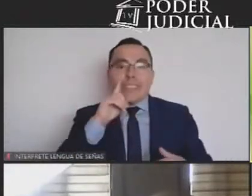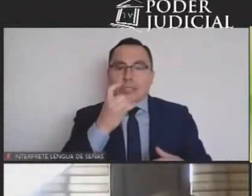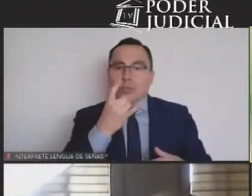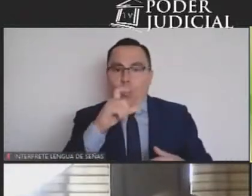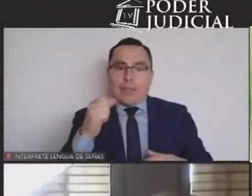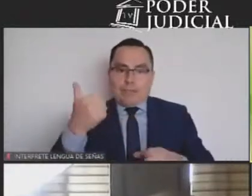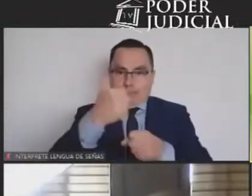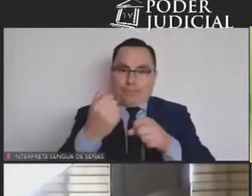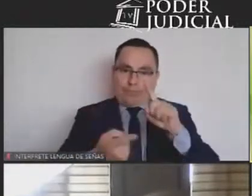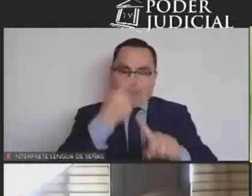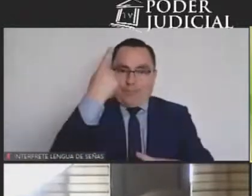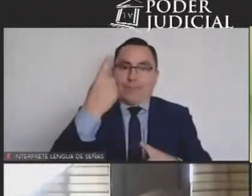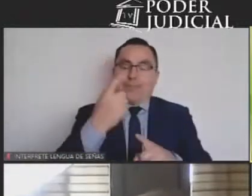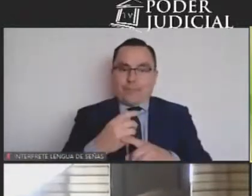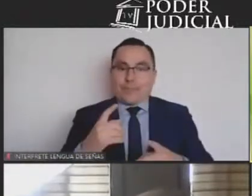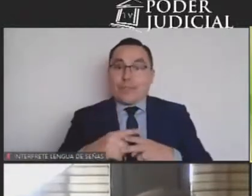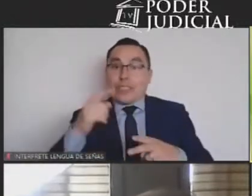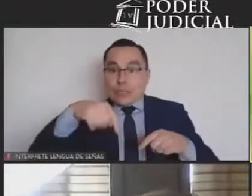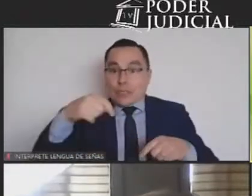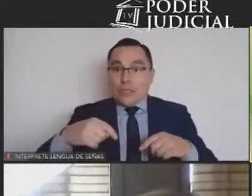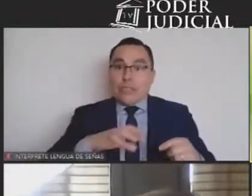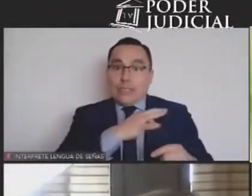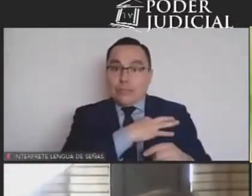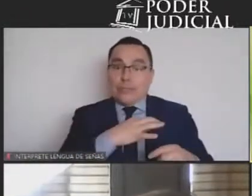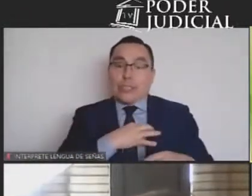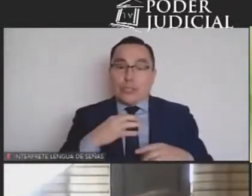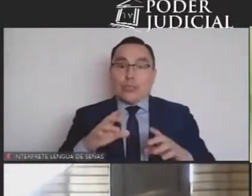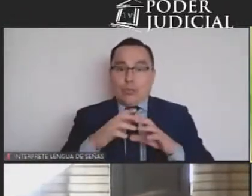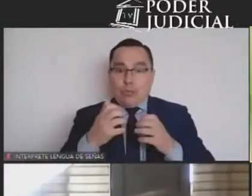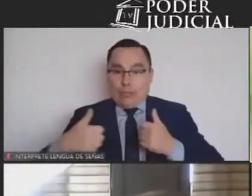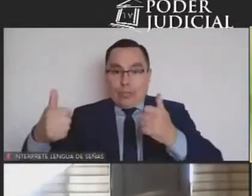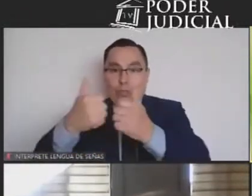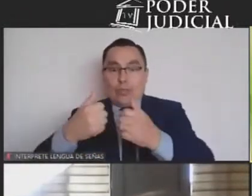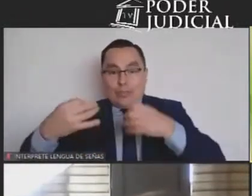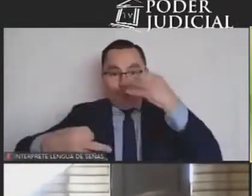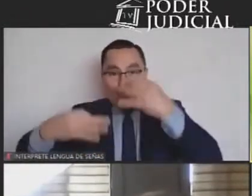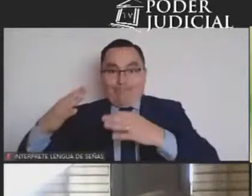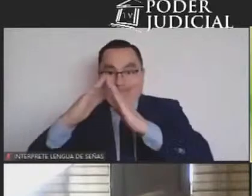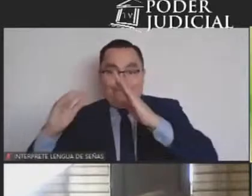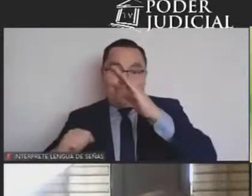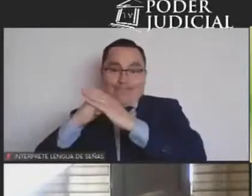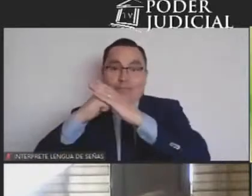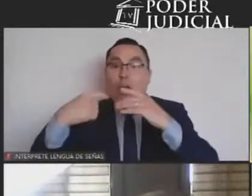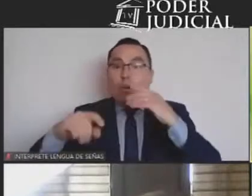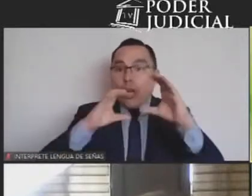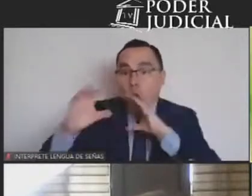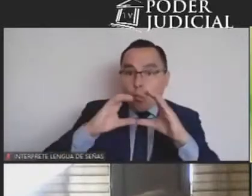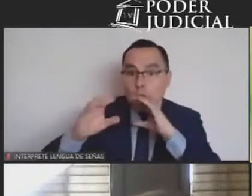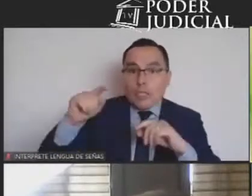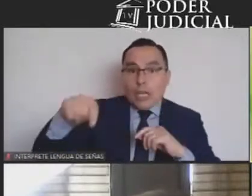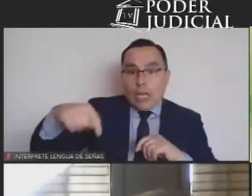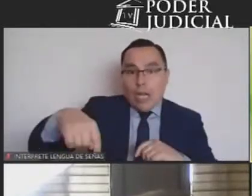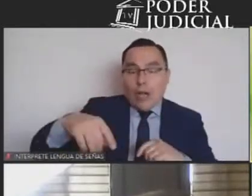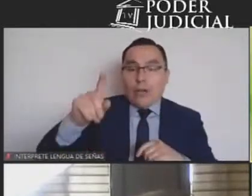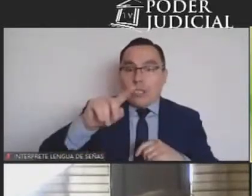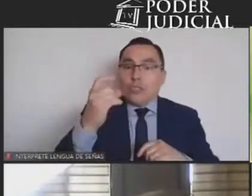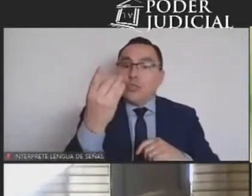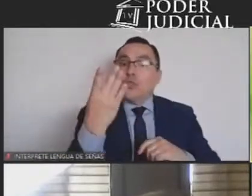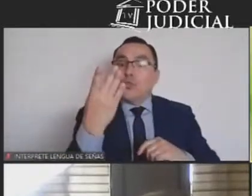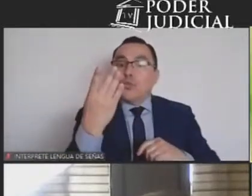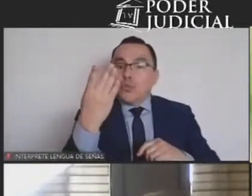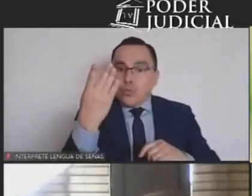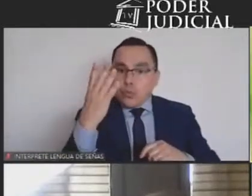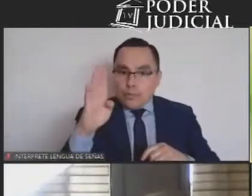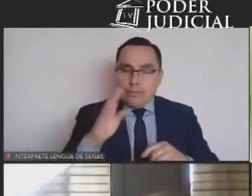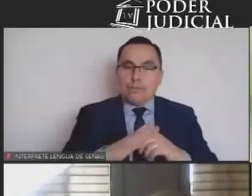Actualmente es ministro de la Corte Suprema y en su calidad de miembro del Comité de Comunicaciones preside el Subcomité de Atención de